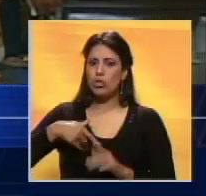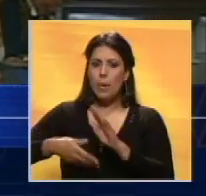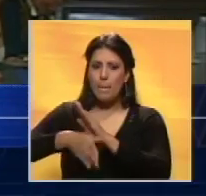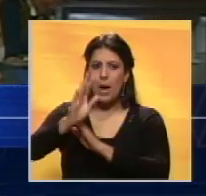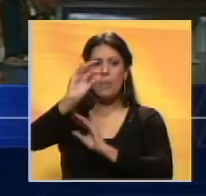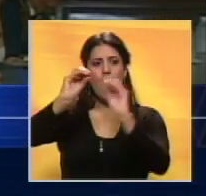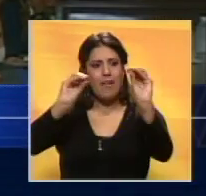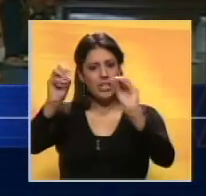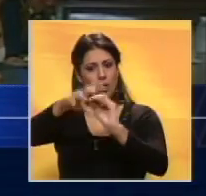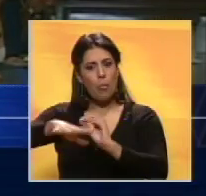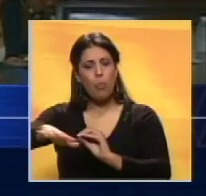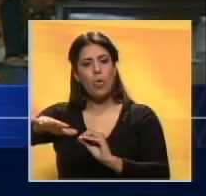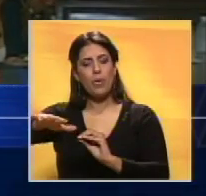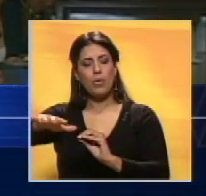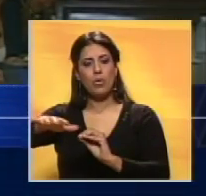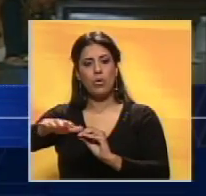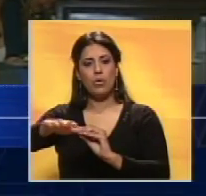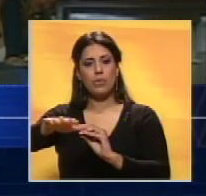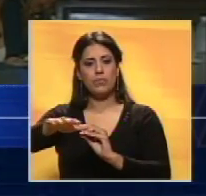la soberanía popular.